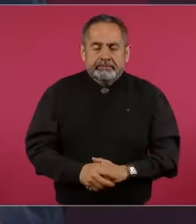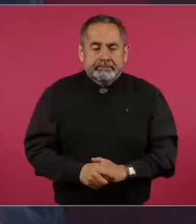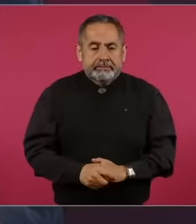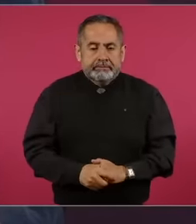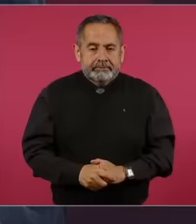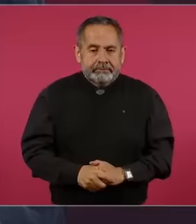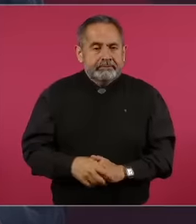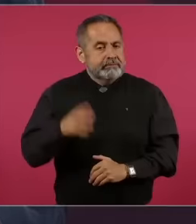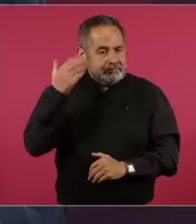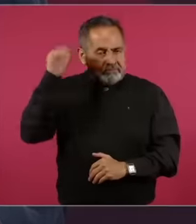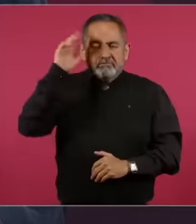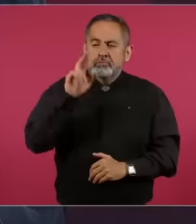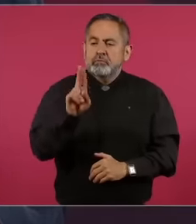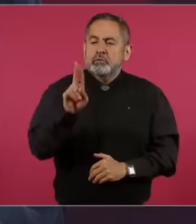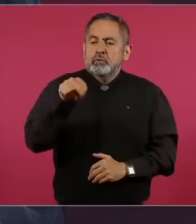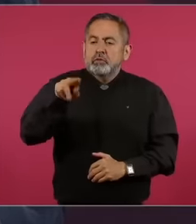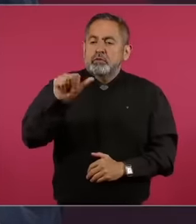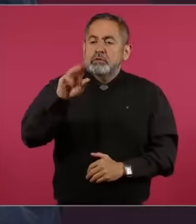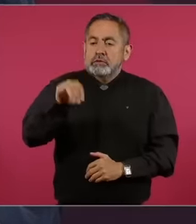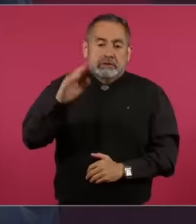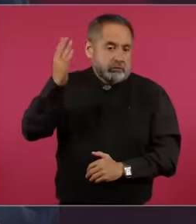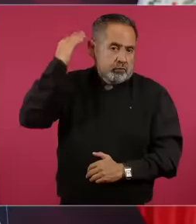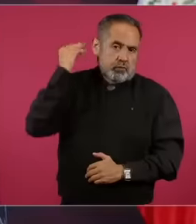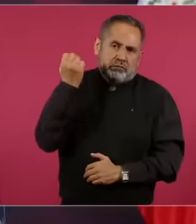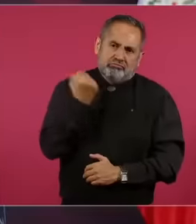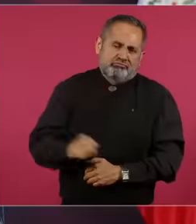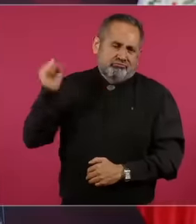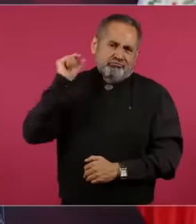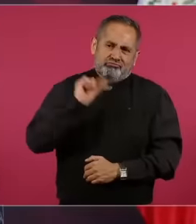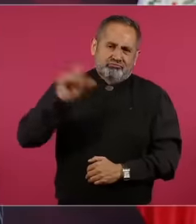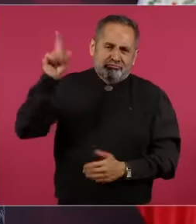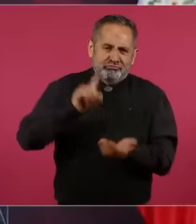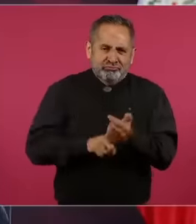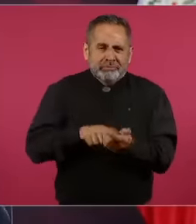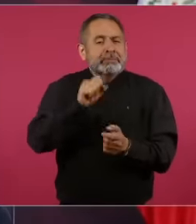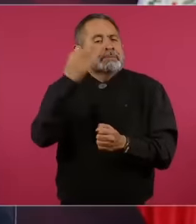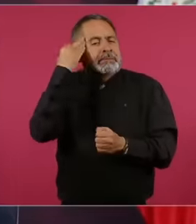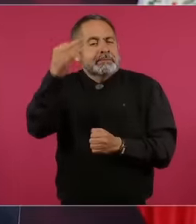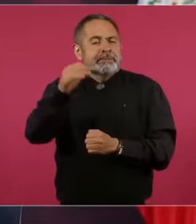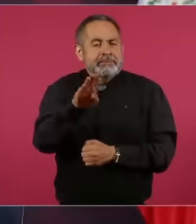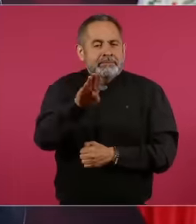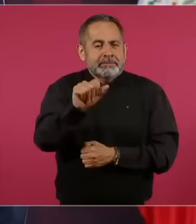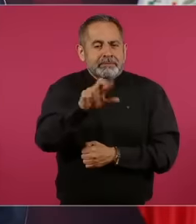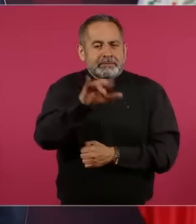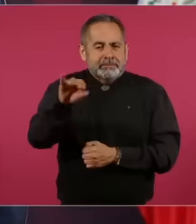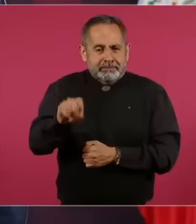de la UNAM de aquel entonces, de Barros Sierra.